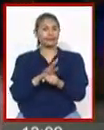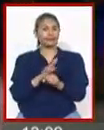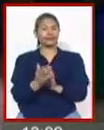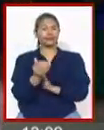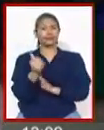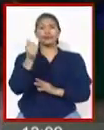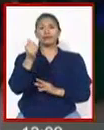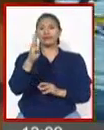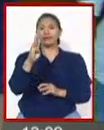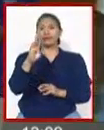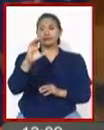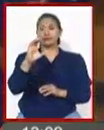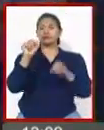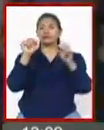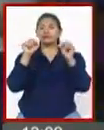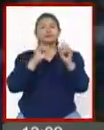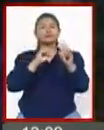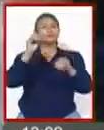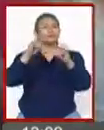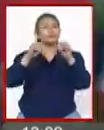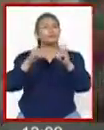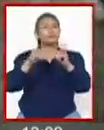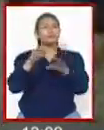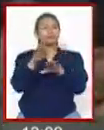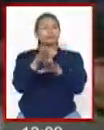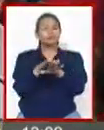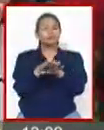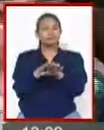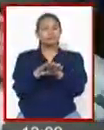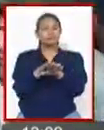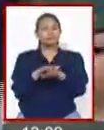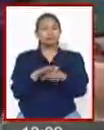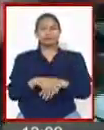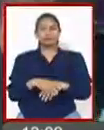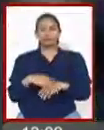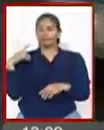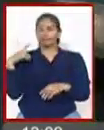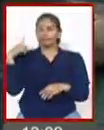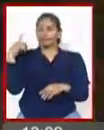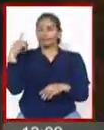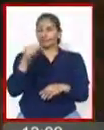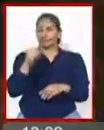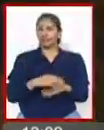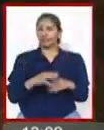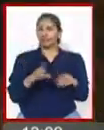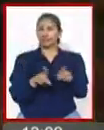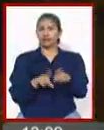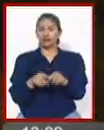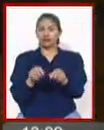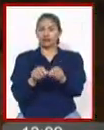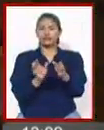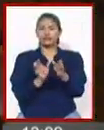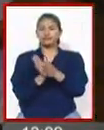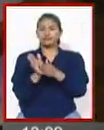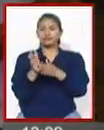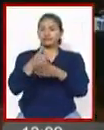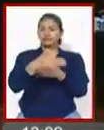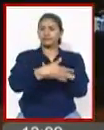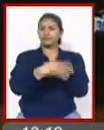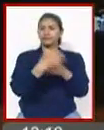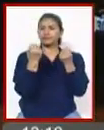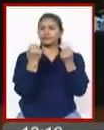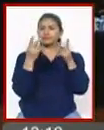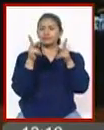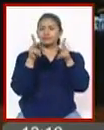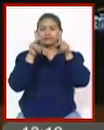ABC para que se puedan colocar algunos sonorizadores que puedan reducir la velocidad de los vehículos, especialmente en esta curva, ¿no?, donde hay una